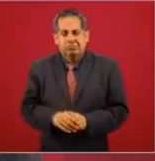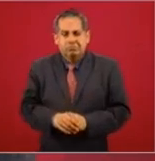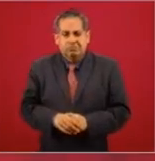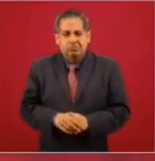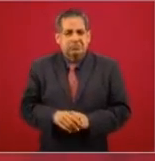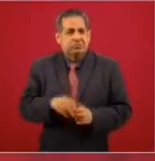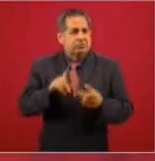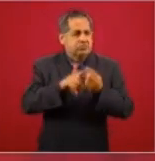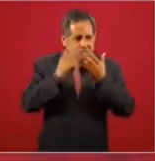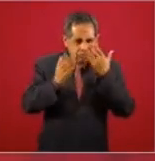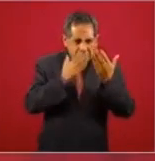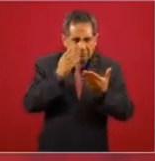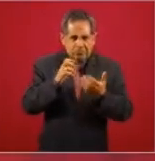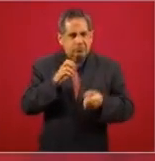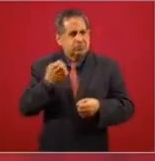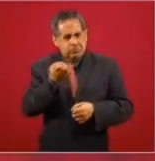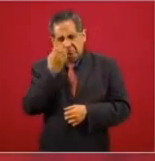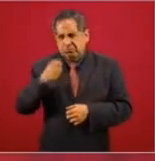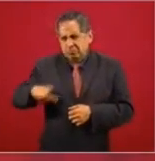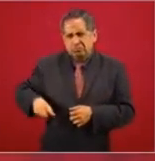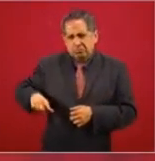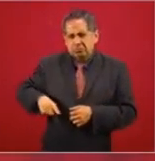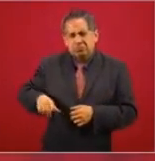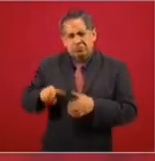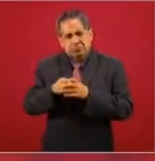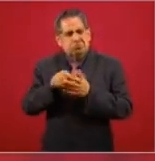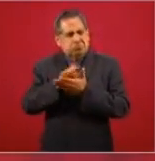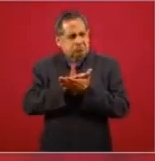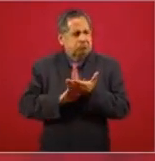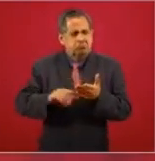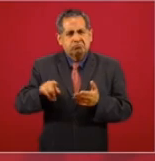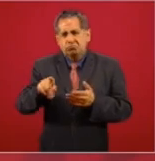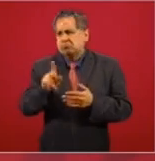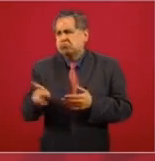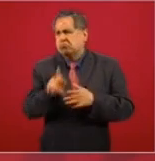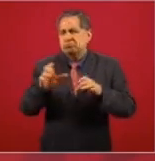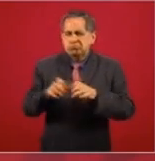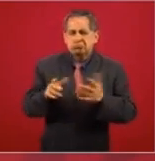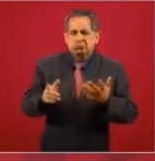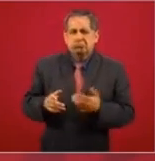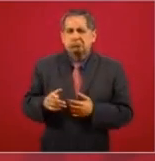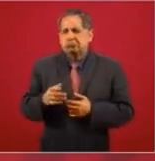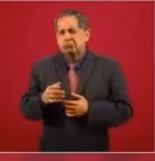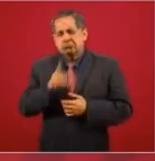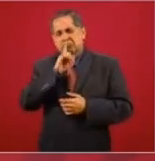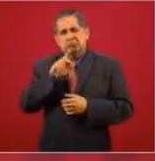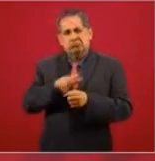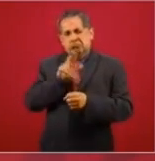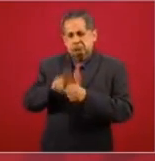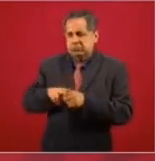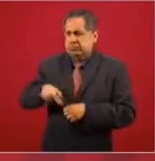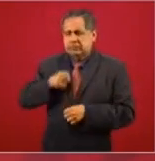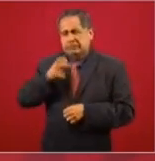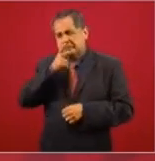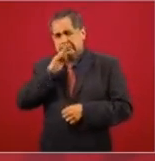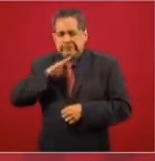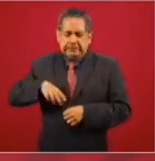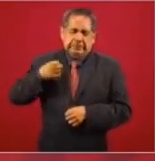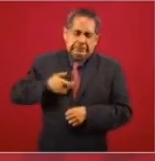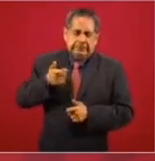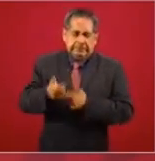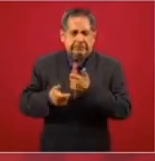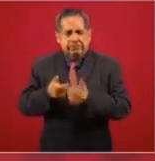¿Dónde estudiaban? Pues en las escuelas primarias de los pueblos, en escuelas públicas, con esfuerzo de sus padres.